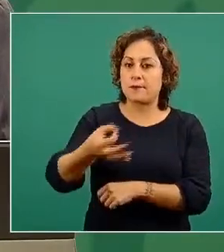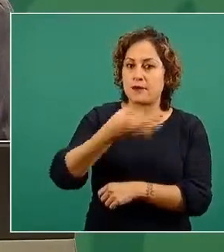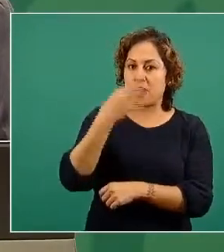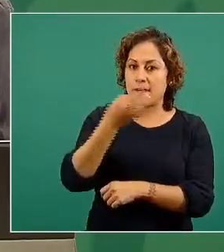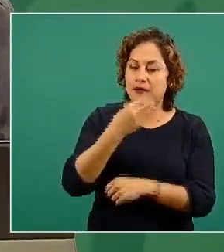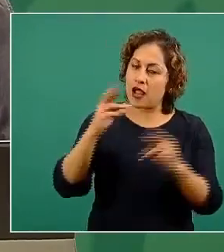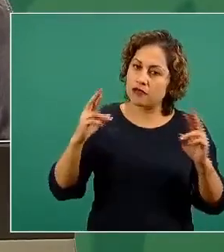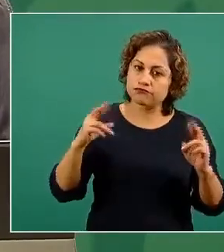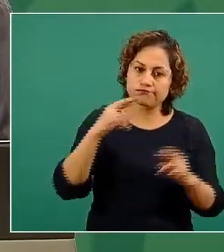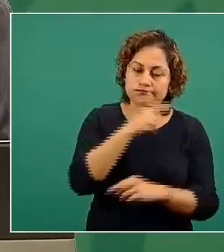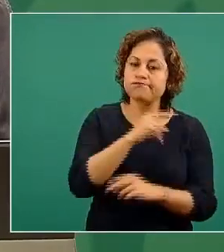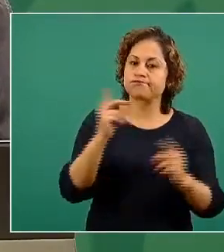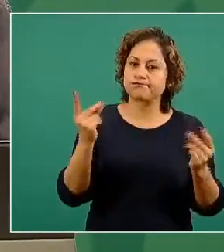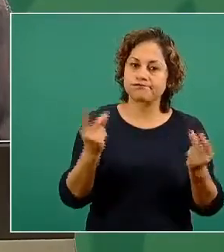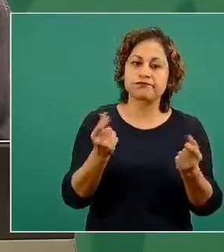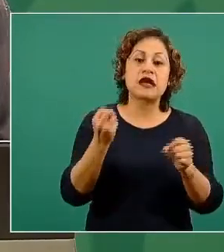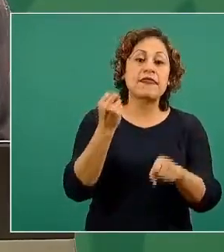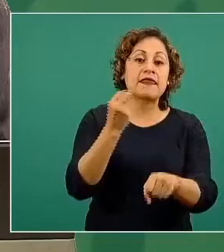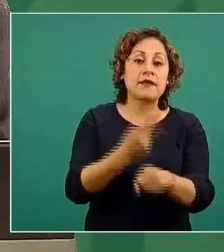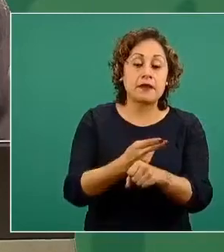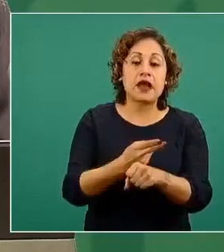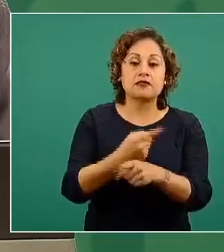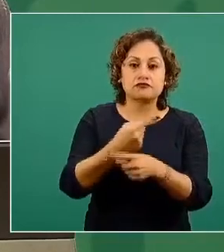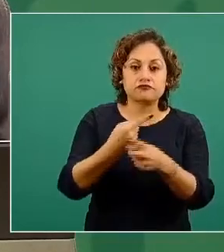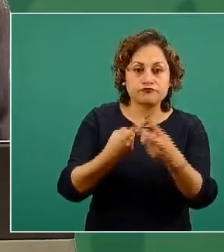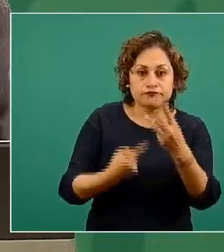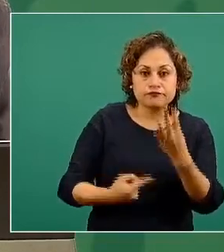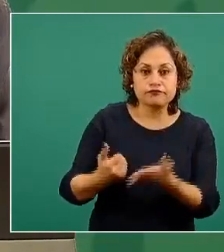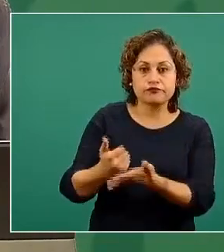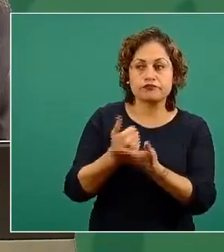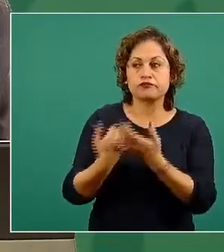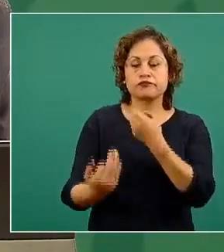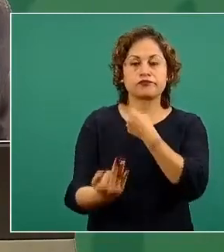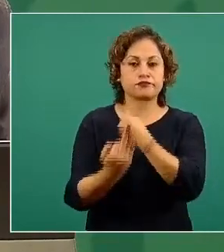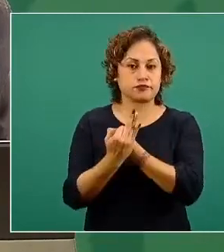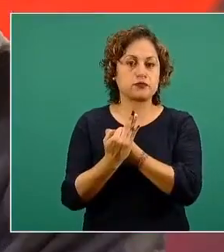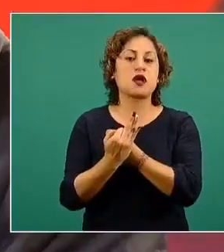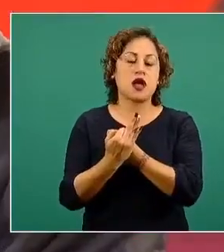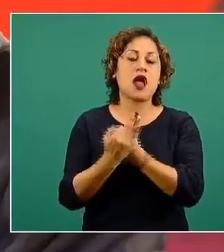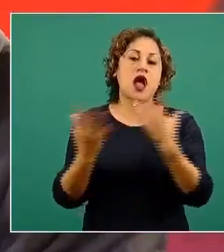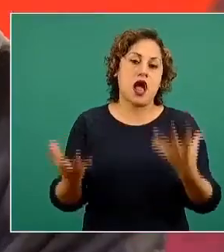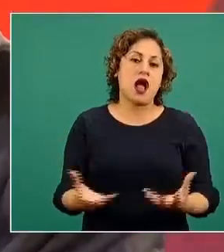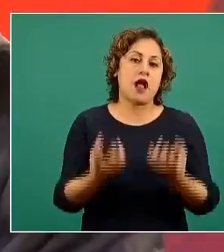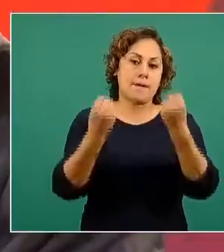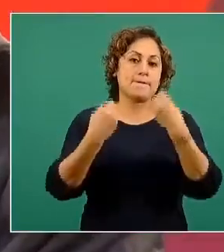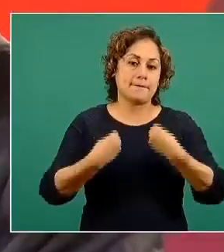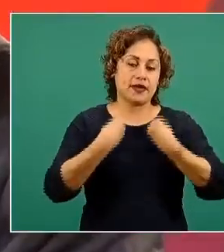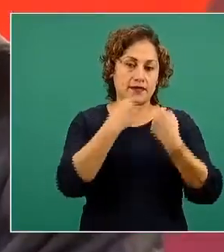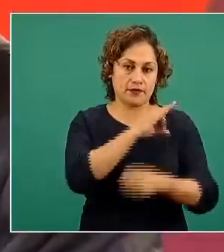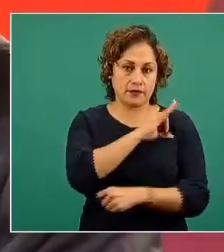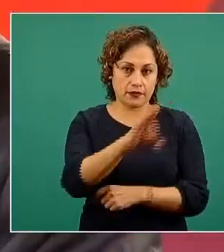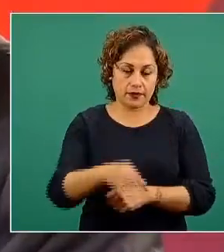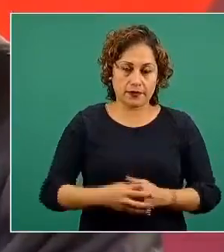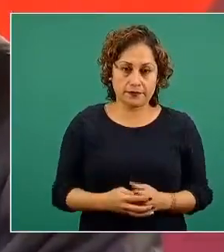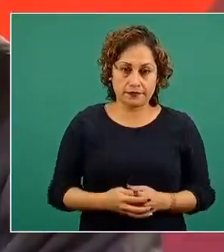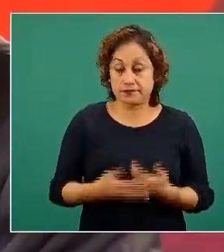necesario. En ese momento es cuando hay posibilidades o altas posibilidades de solución, ¿no? Entonces,